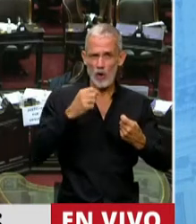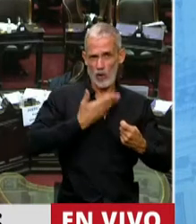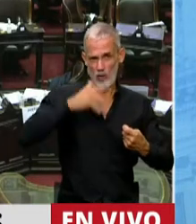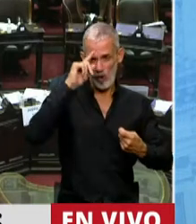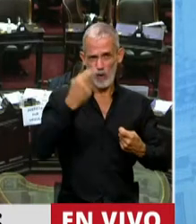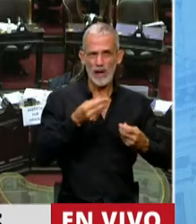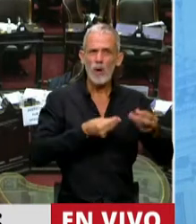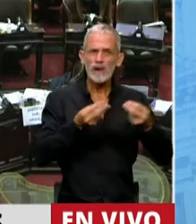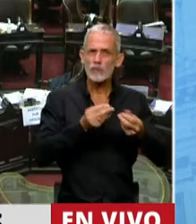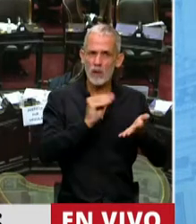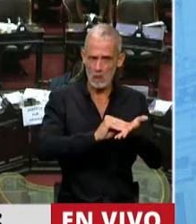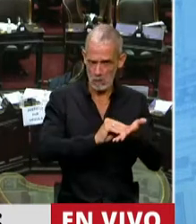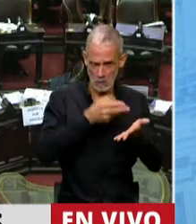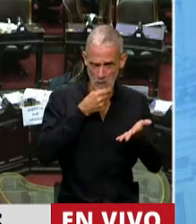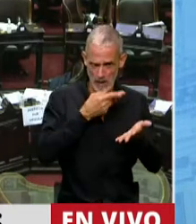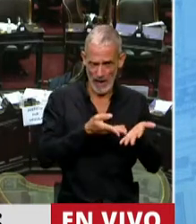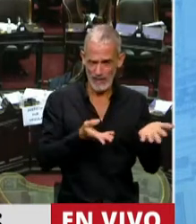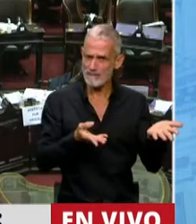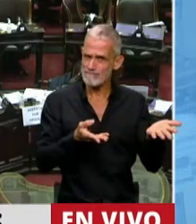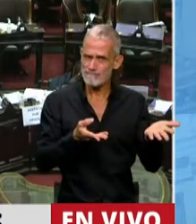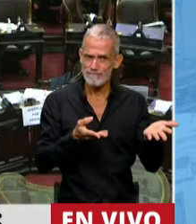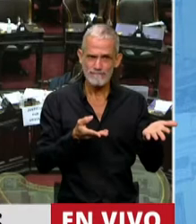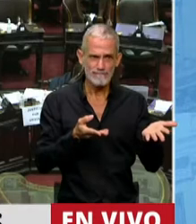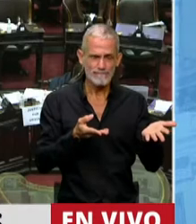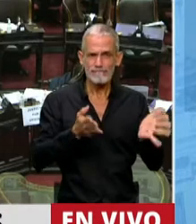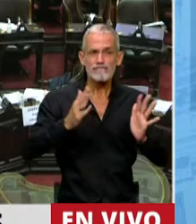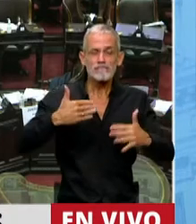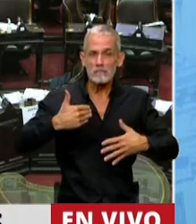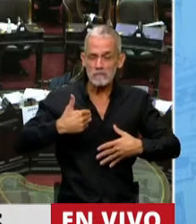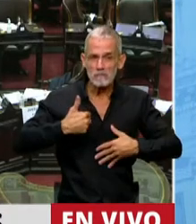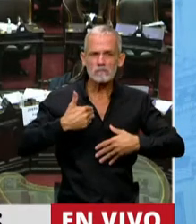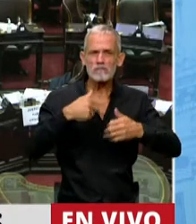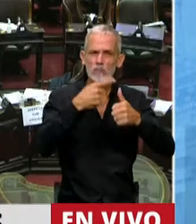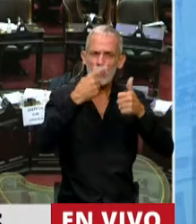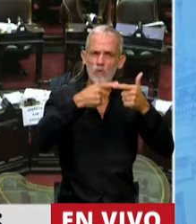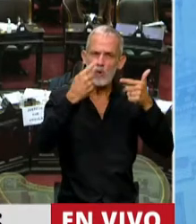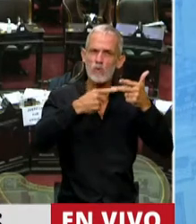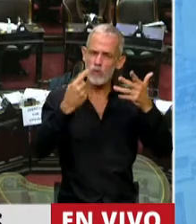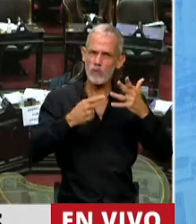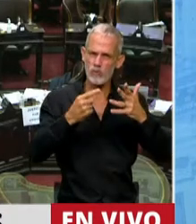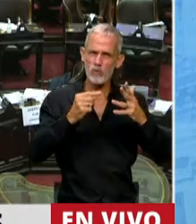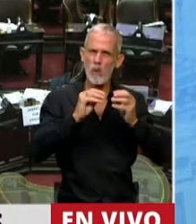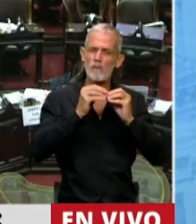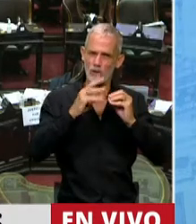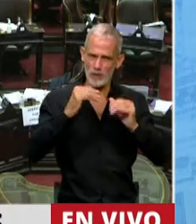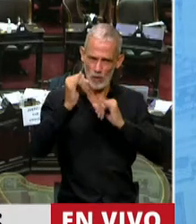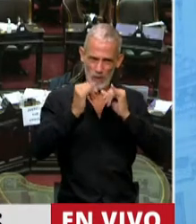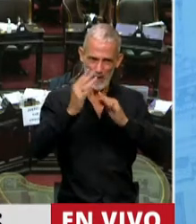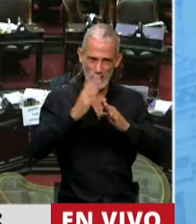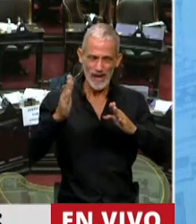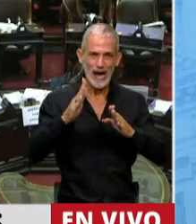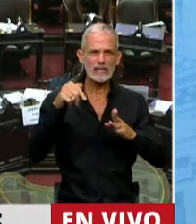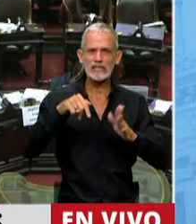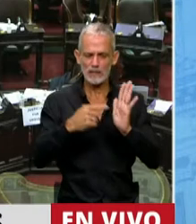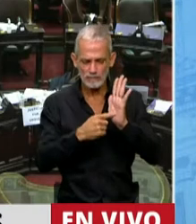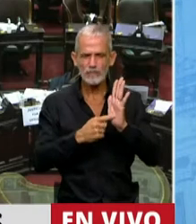se presupuesta cada año. Por lo tanto, y por varias razones que vamos a explicar, acá estamos